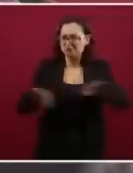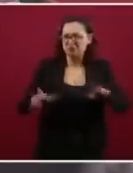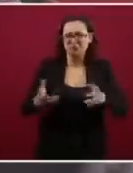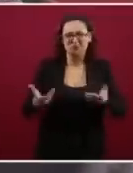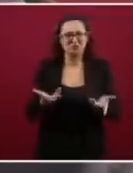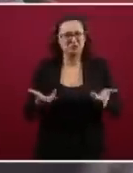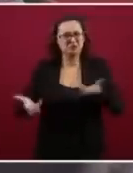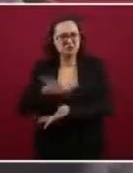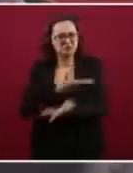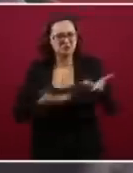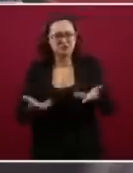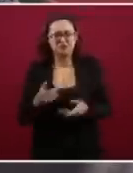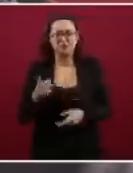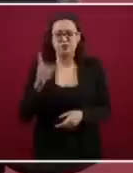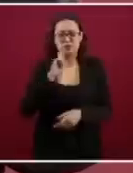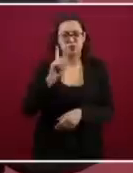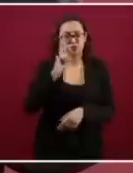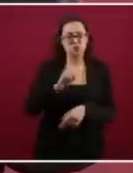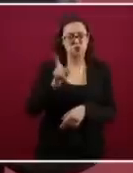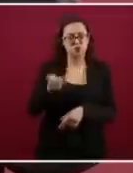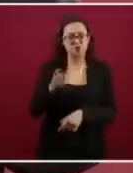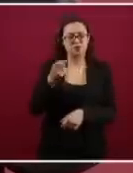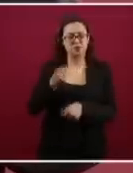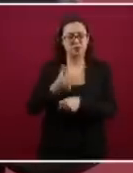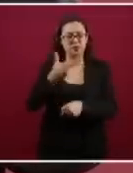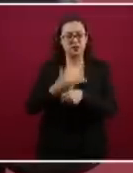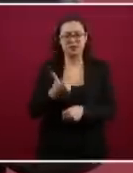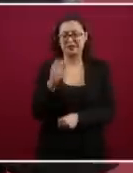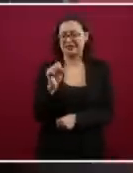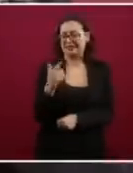La secretaria de Gobernación también